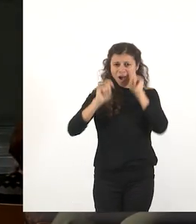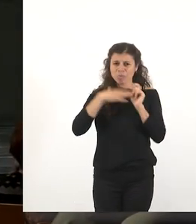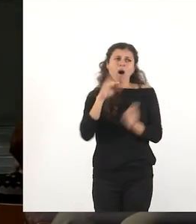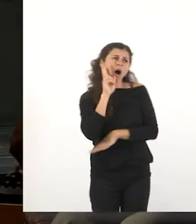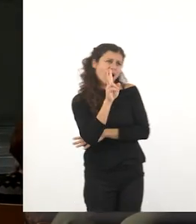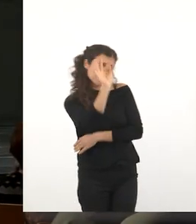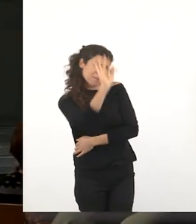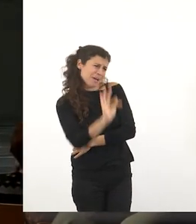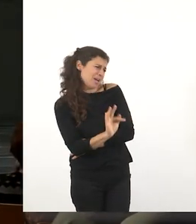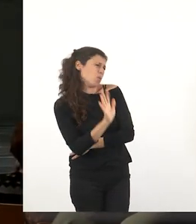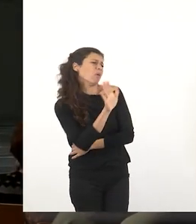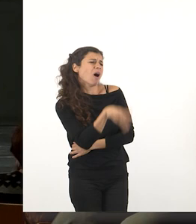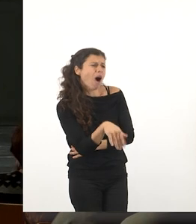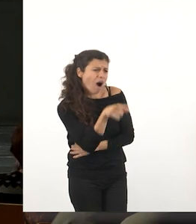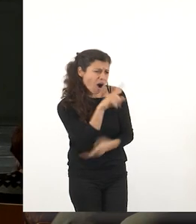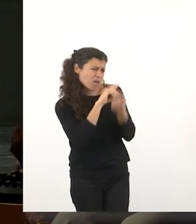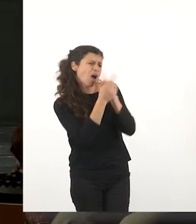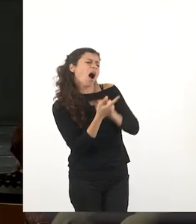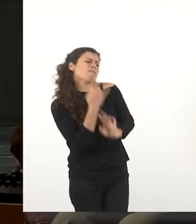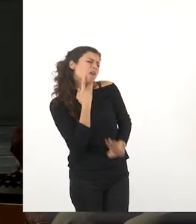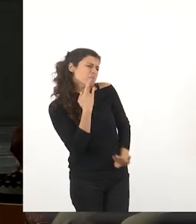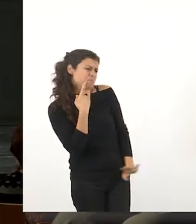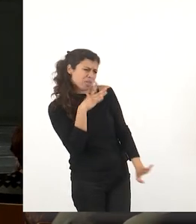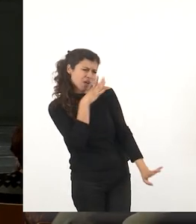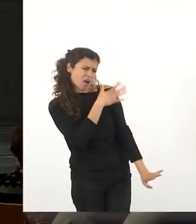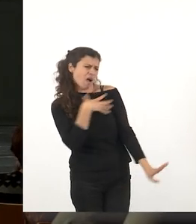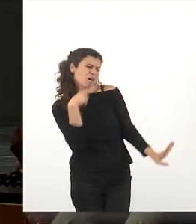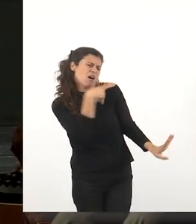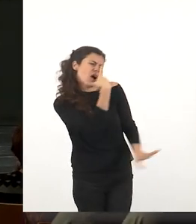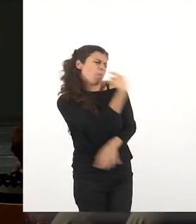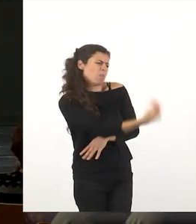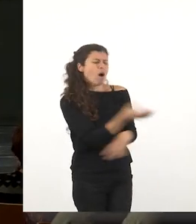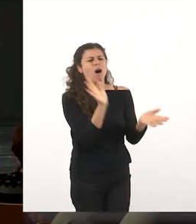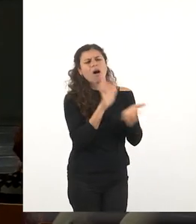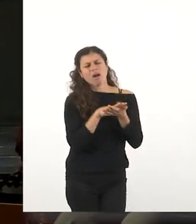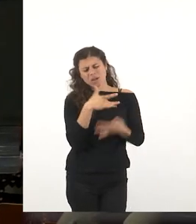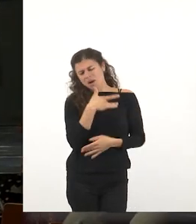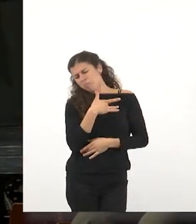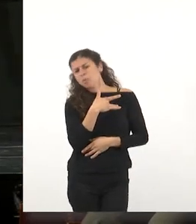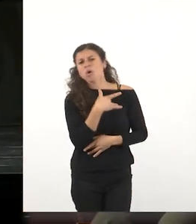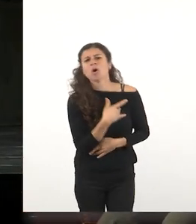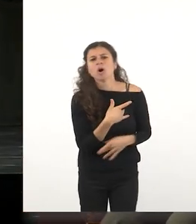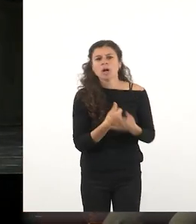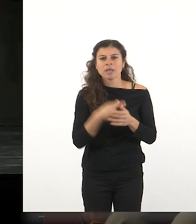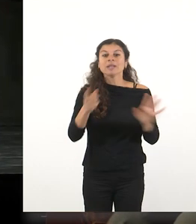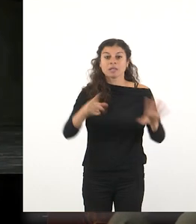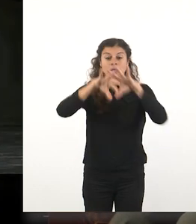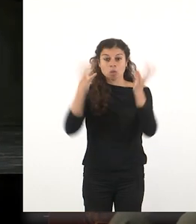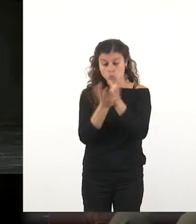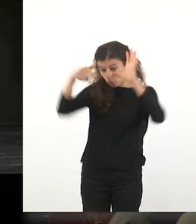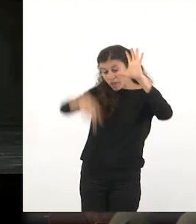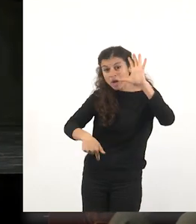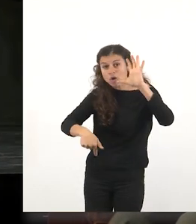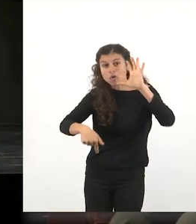la película, Mari! Que se va a hacer vampira por el final y todo, tía. Me muero de amor, de verdad. En mi mundo aquí abajo me dijeron que las tías